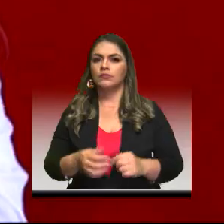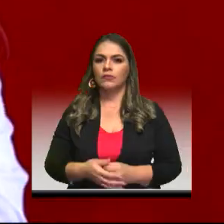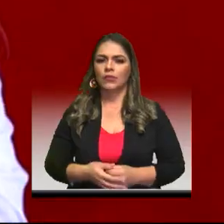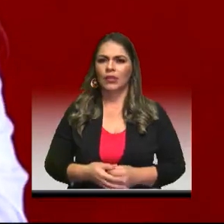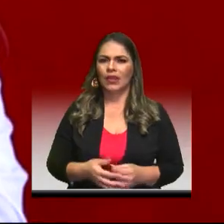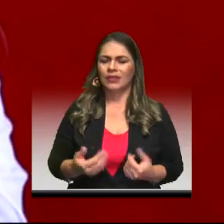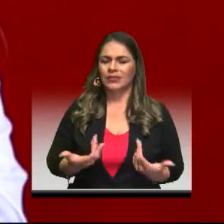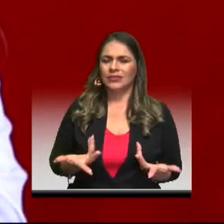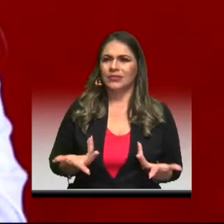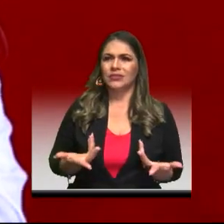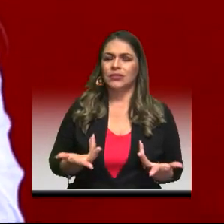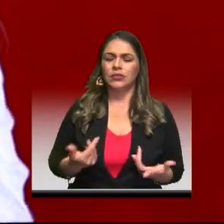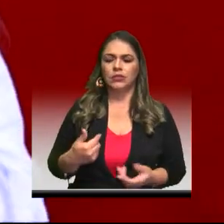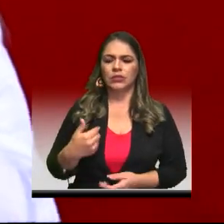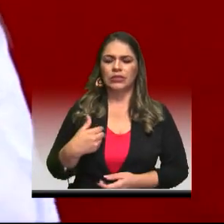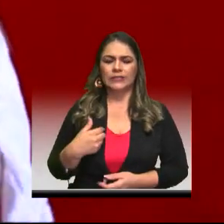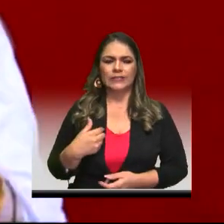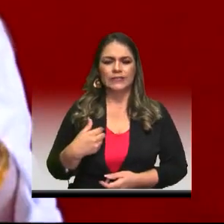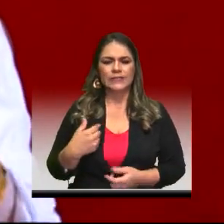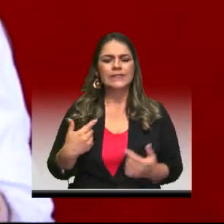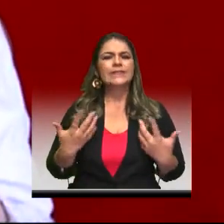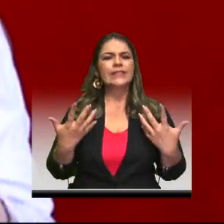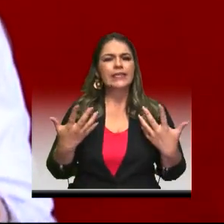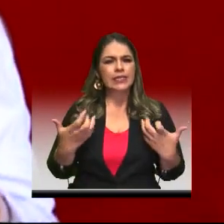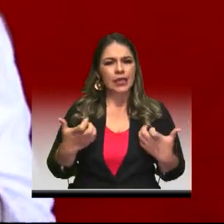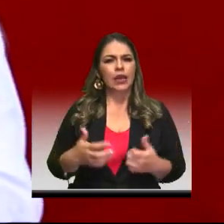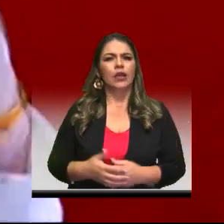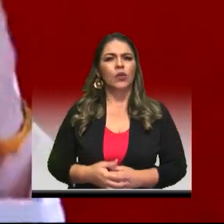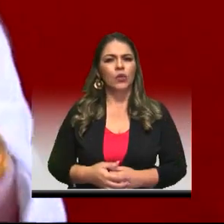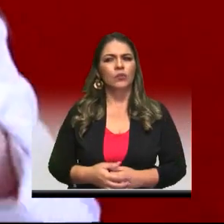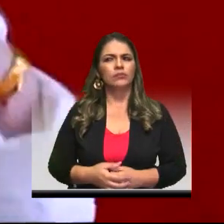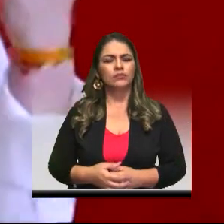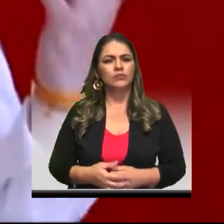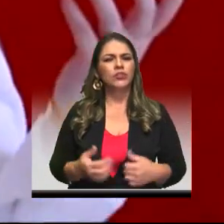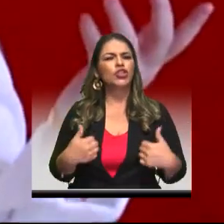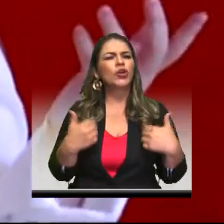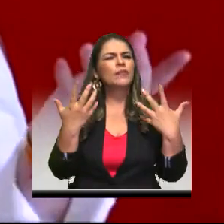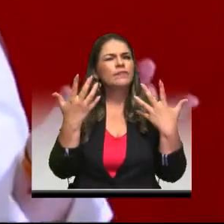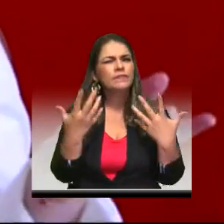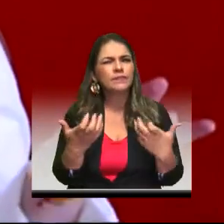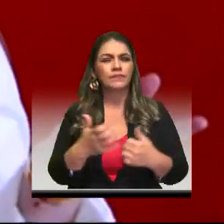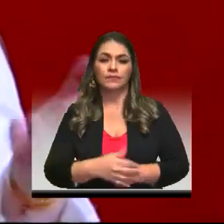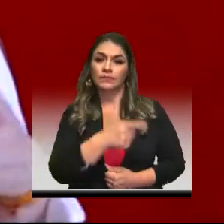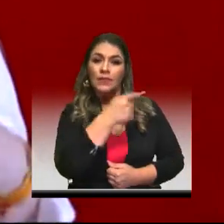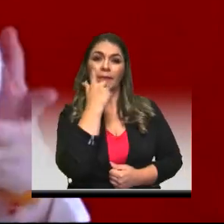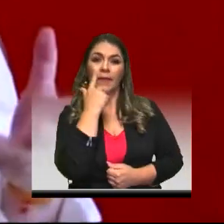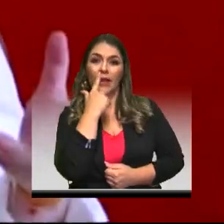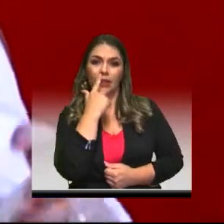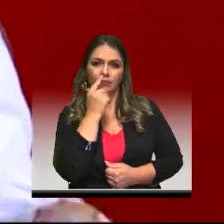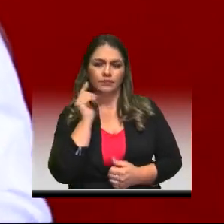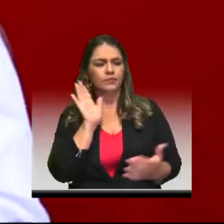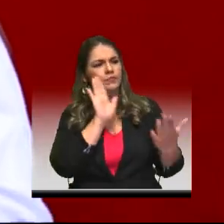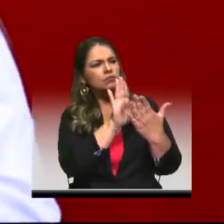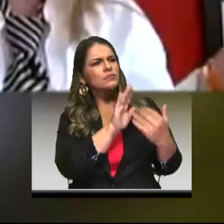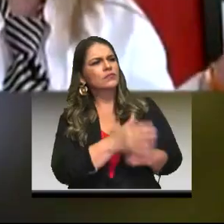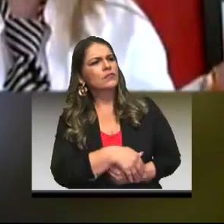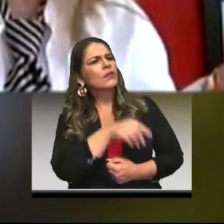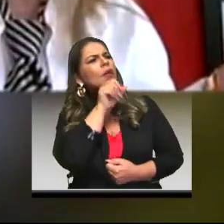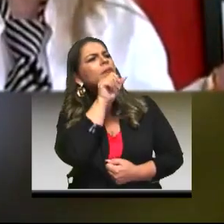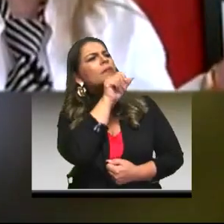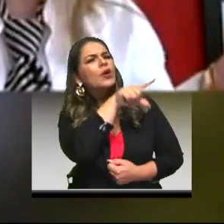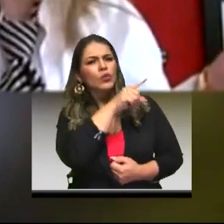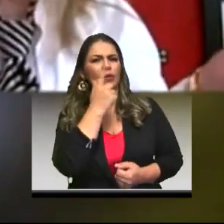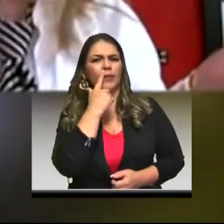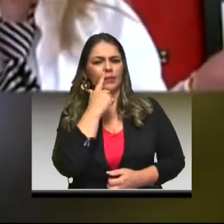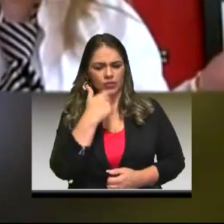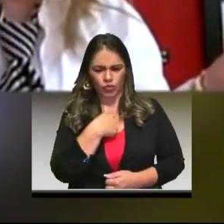Entonces, desde muy chica yo dije, es que yo quiero saber. Y le salto a mi padre con esta inquietud, ¿no? Tenía